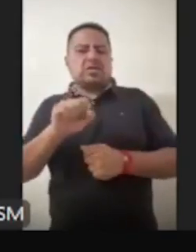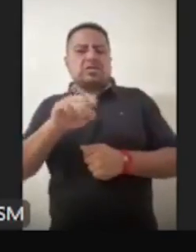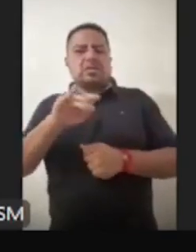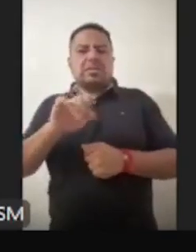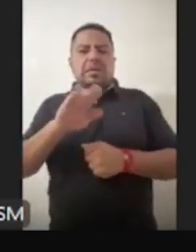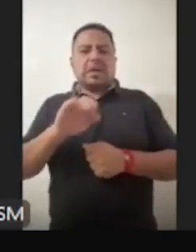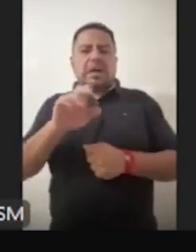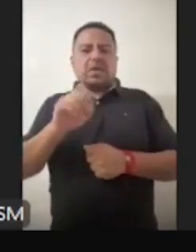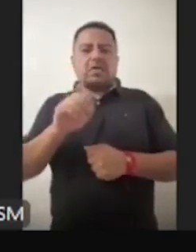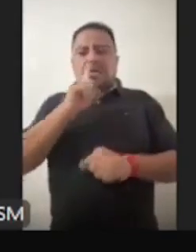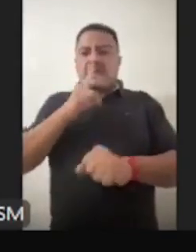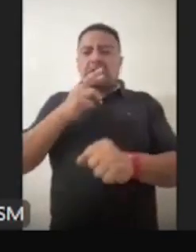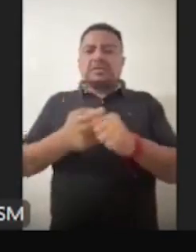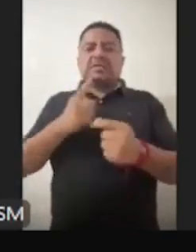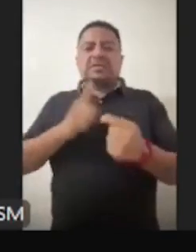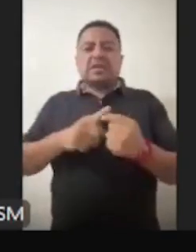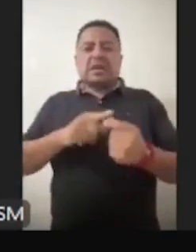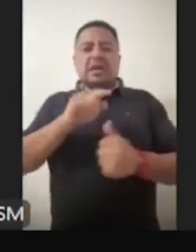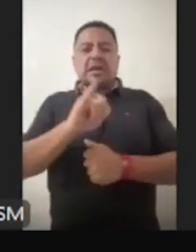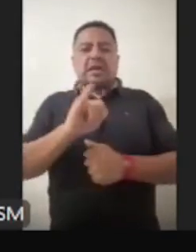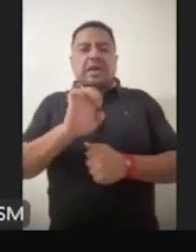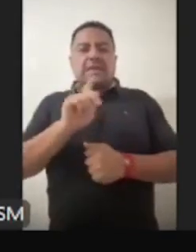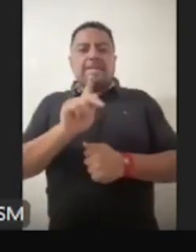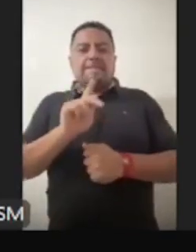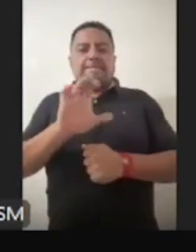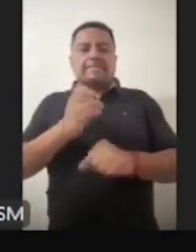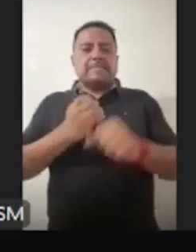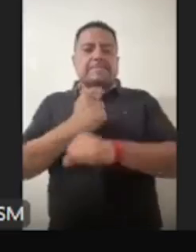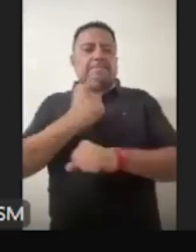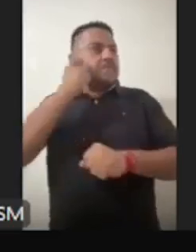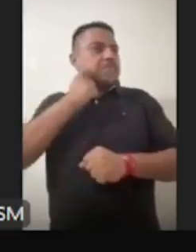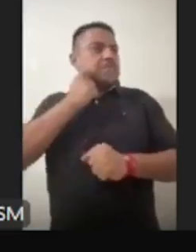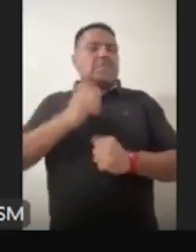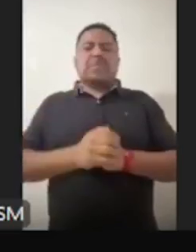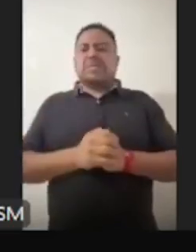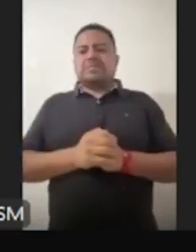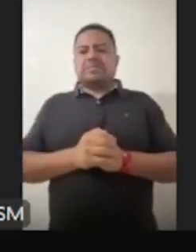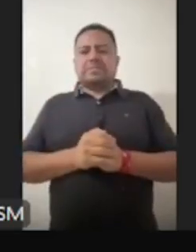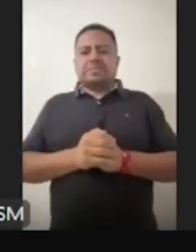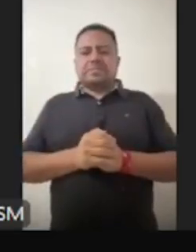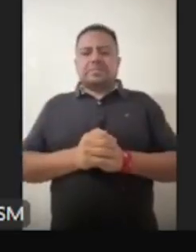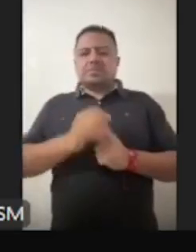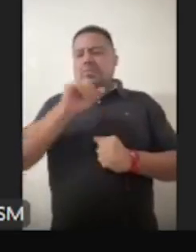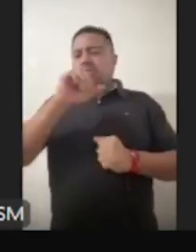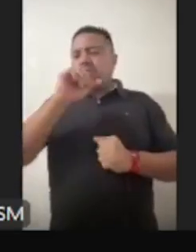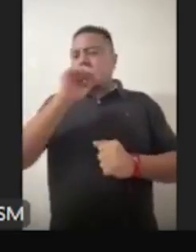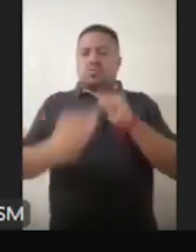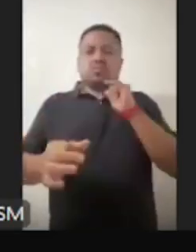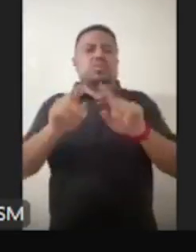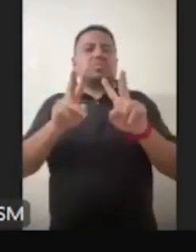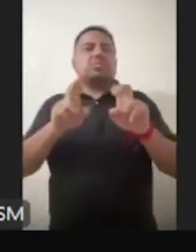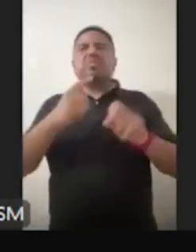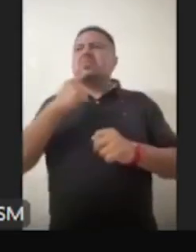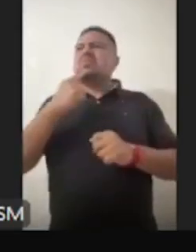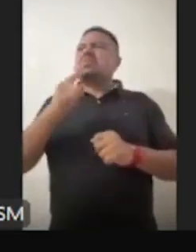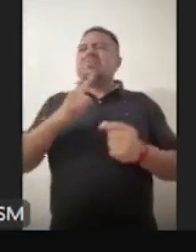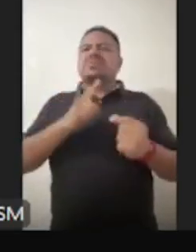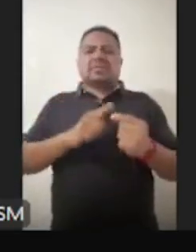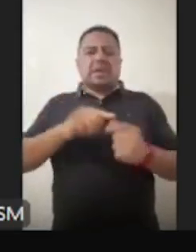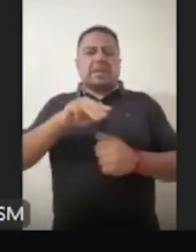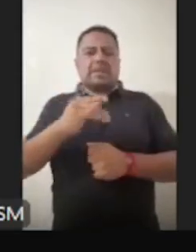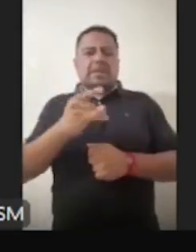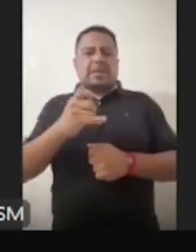autoridad responsable del Instituto Electoral y de Participación Ciudadana del Estado de Guerrero. Y en el último asunto, el denunciado es Miguel Ángel